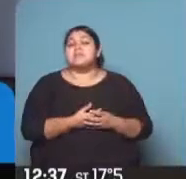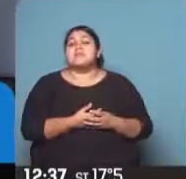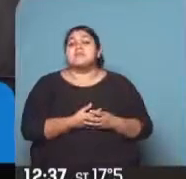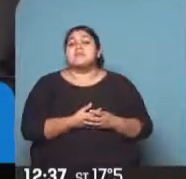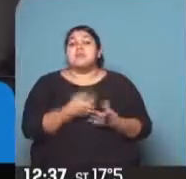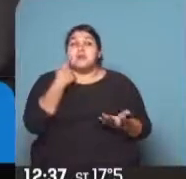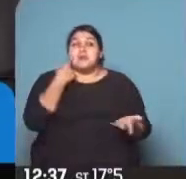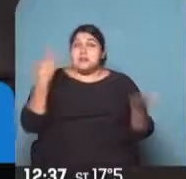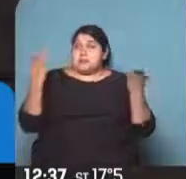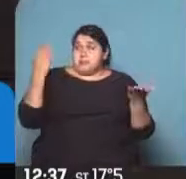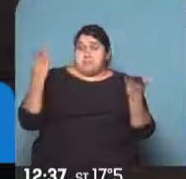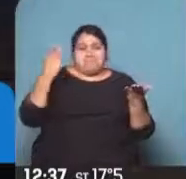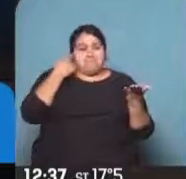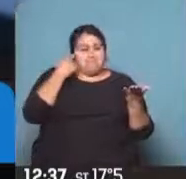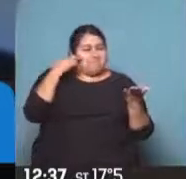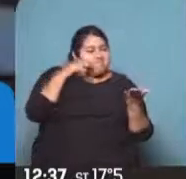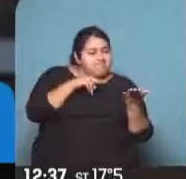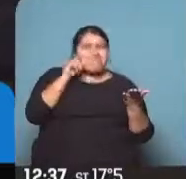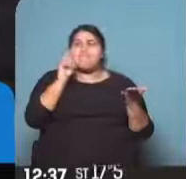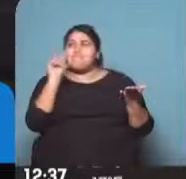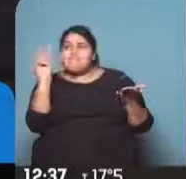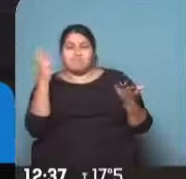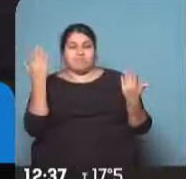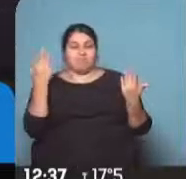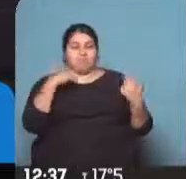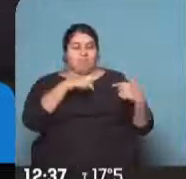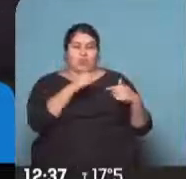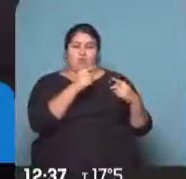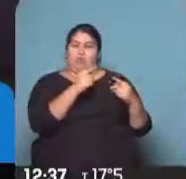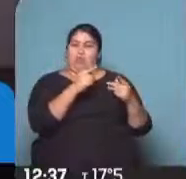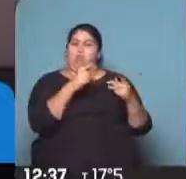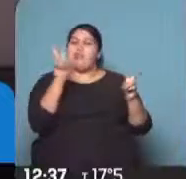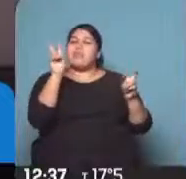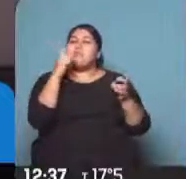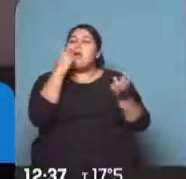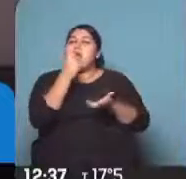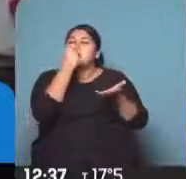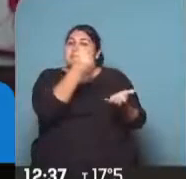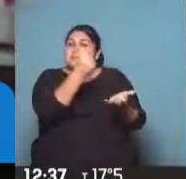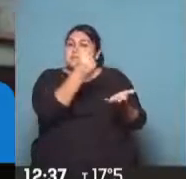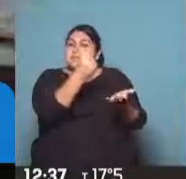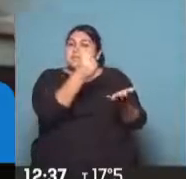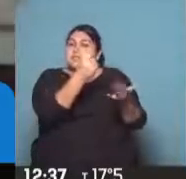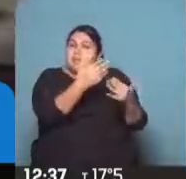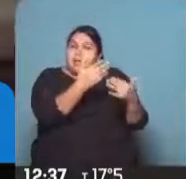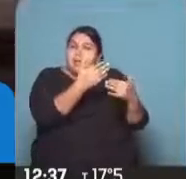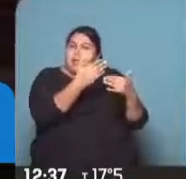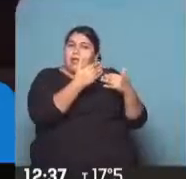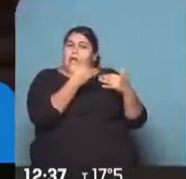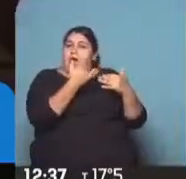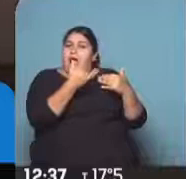del mundo claramente tenemos una estamos atrasado en lo que es inversión ósea en infraestructura pero en